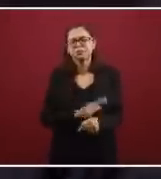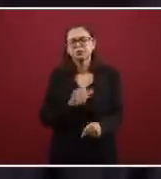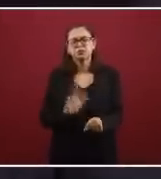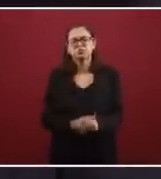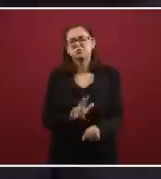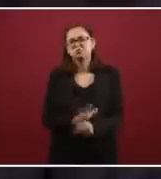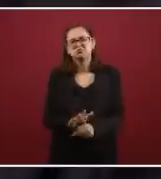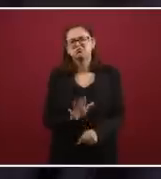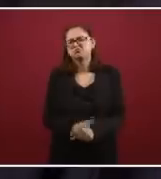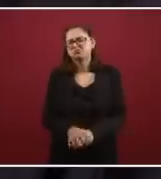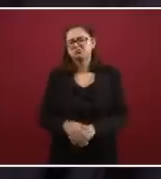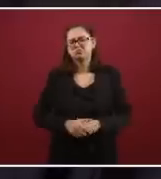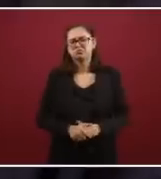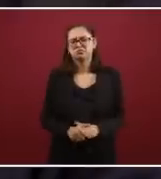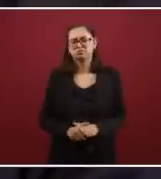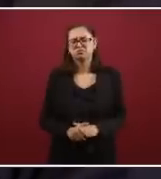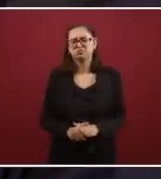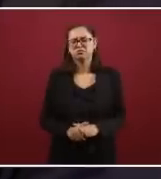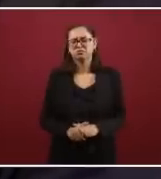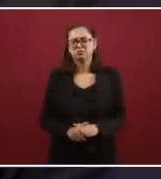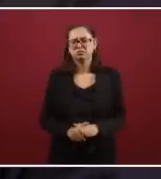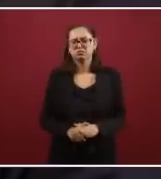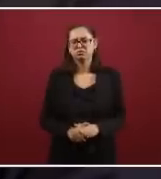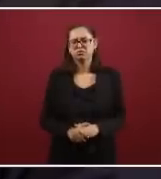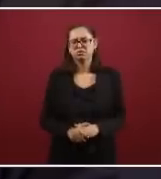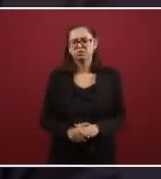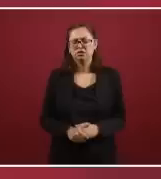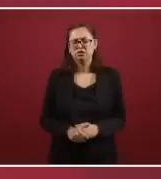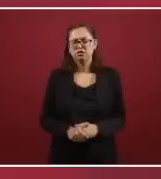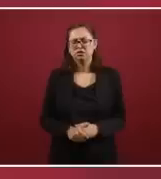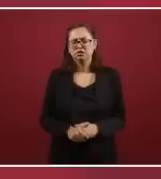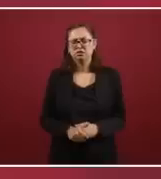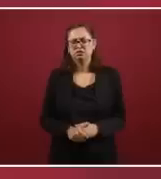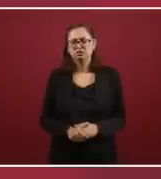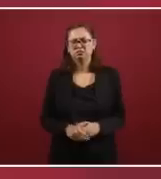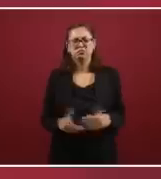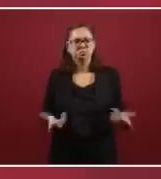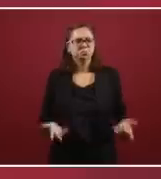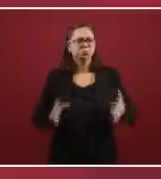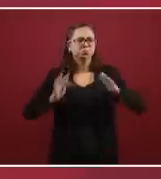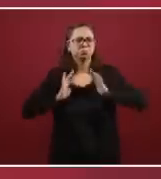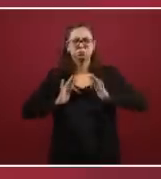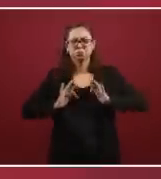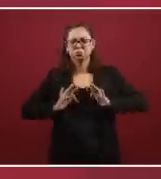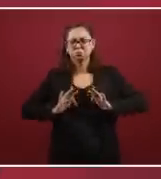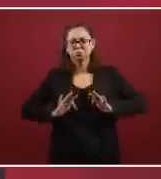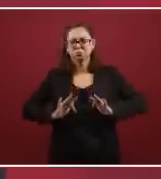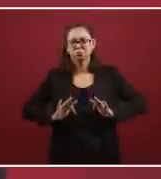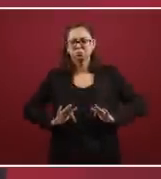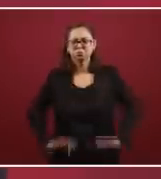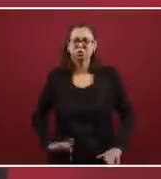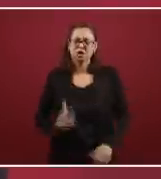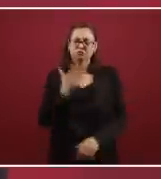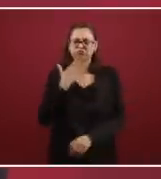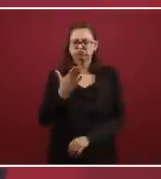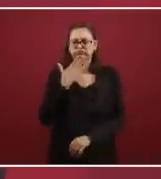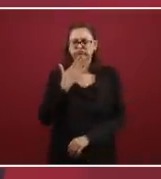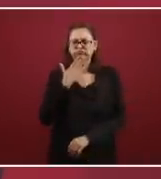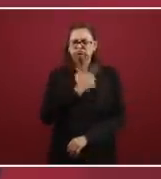Les diría que está hasta demasiado tranquilo, y lo celebro,